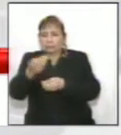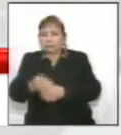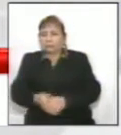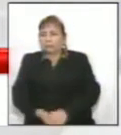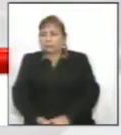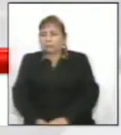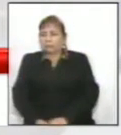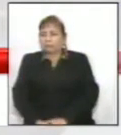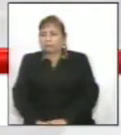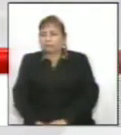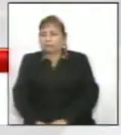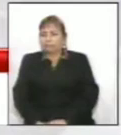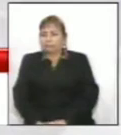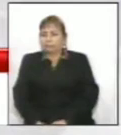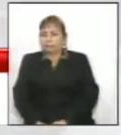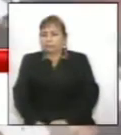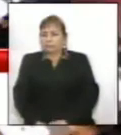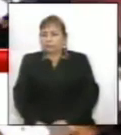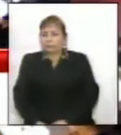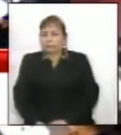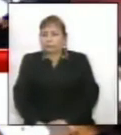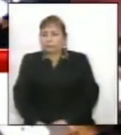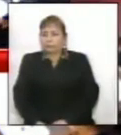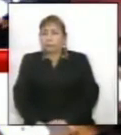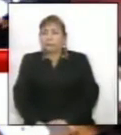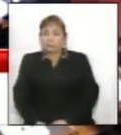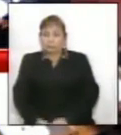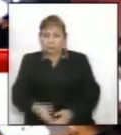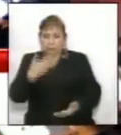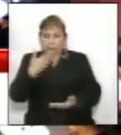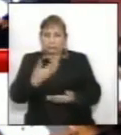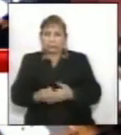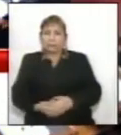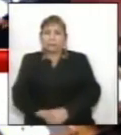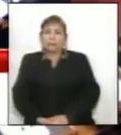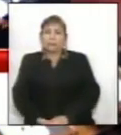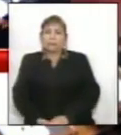Muchas gracias, congresista. Tiene la palabra, congresista.